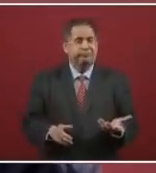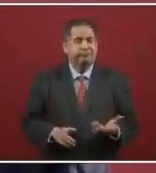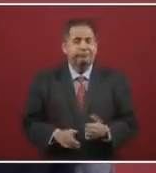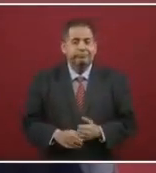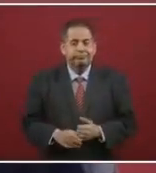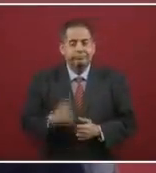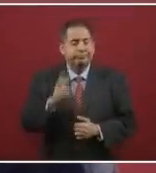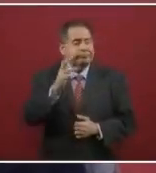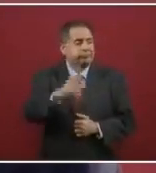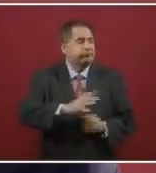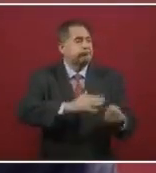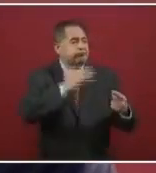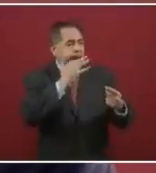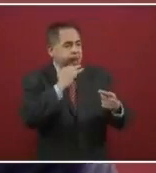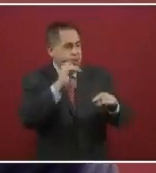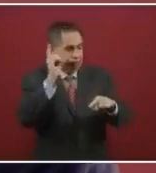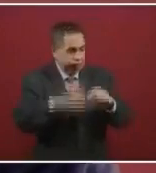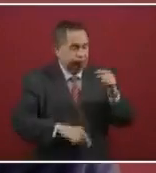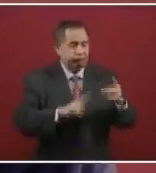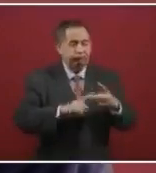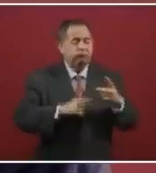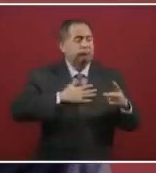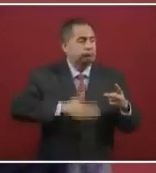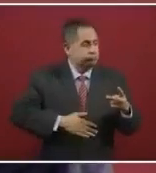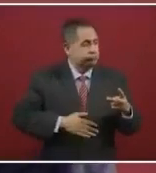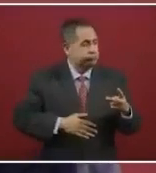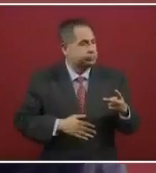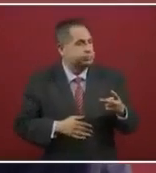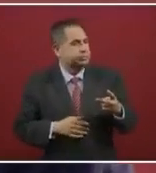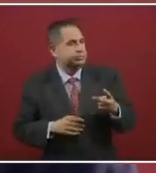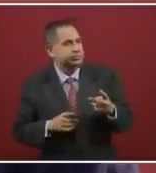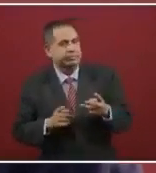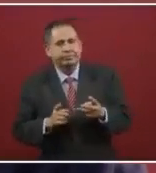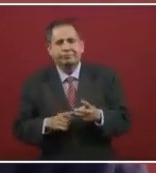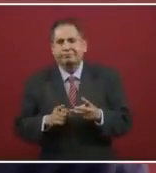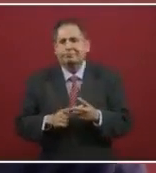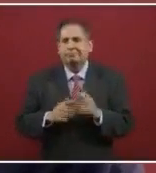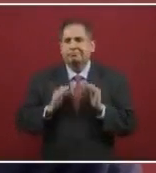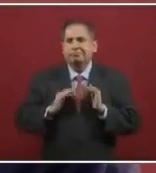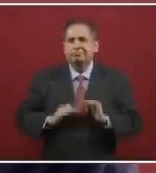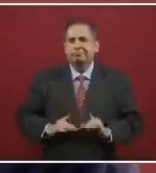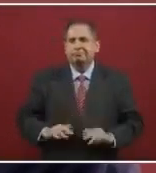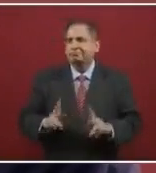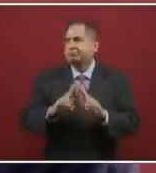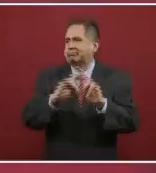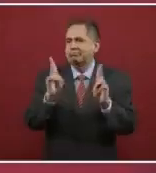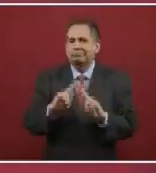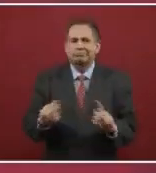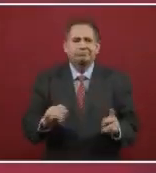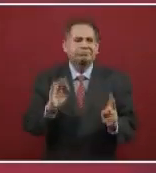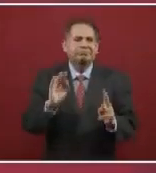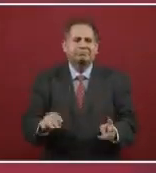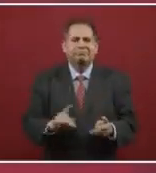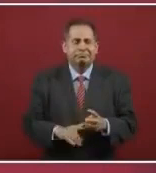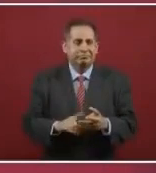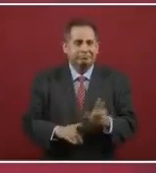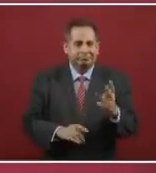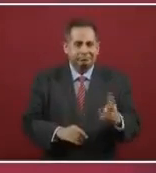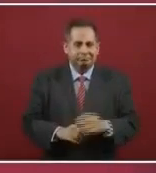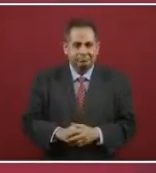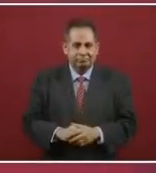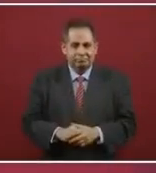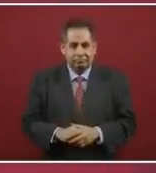para acabar con la corrupción, para que haya justicia y va a haber paz y tranquilidad.